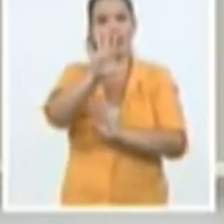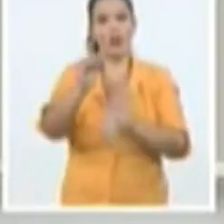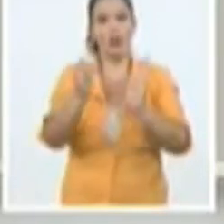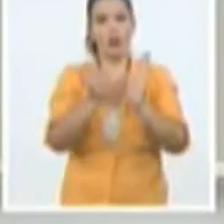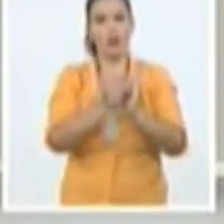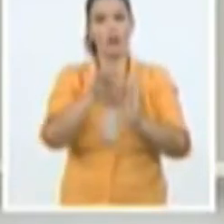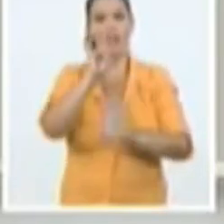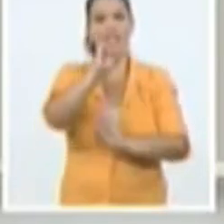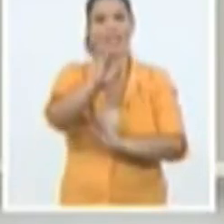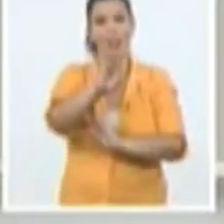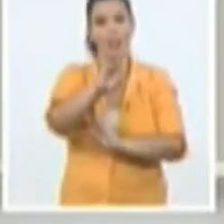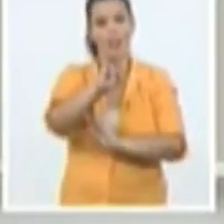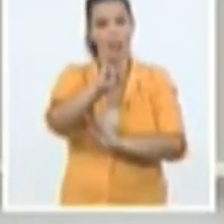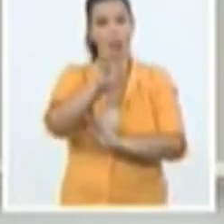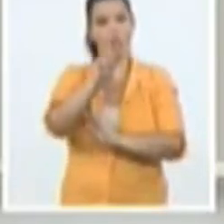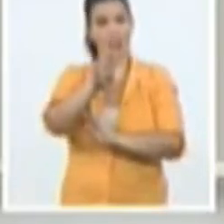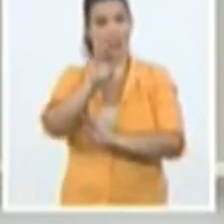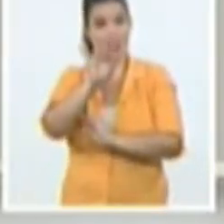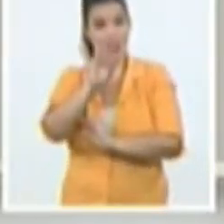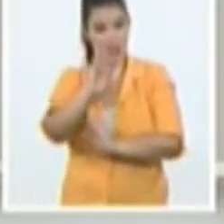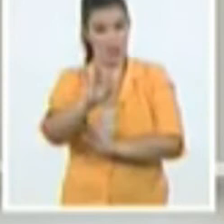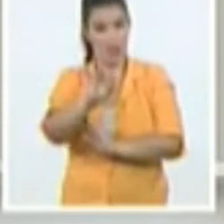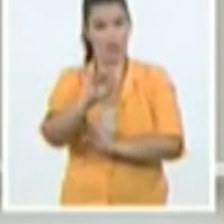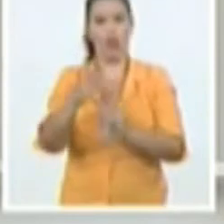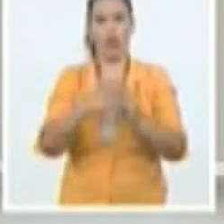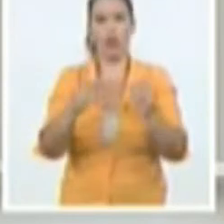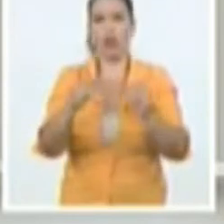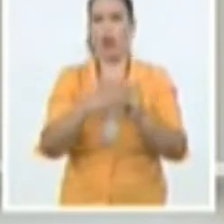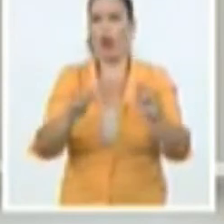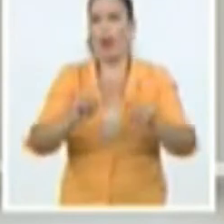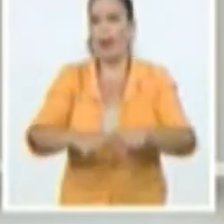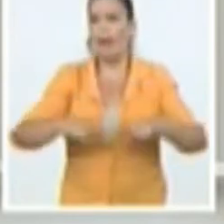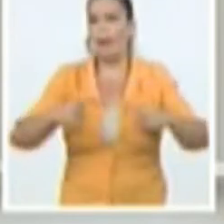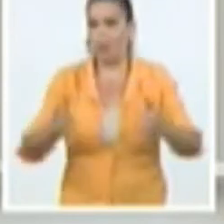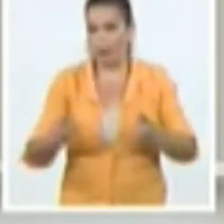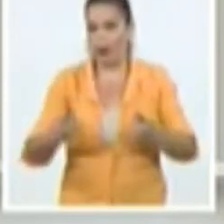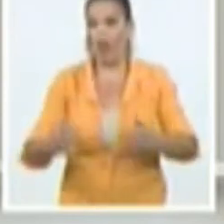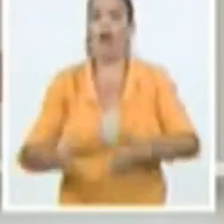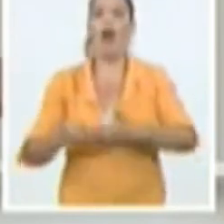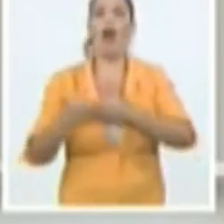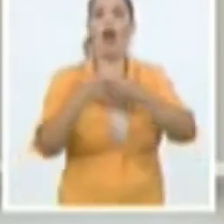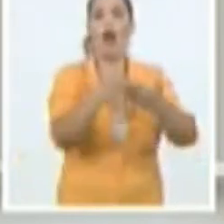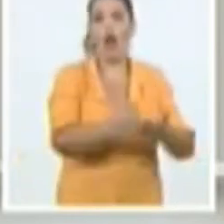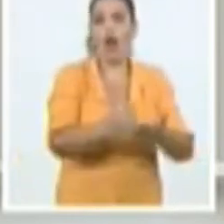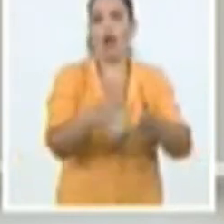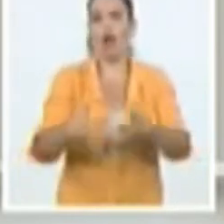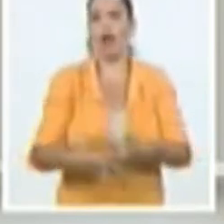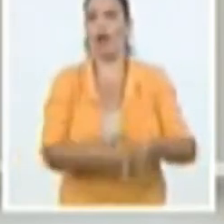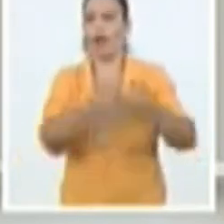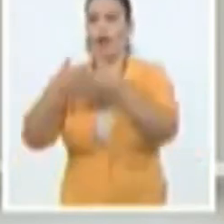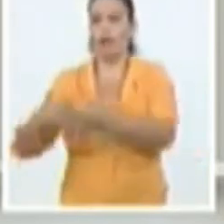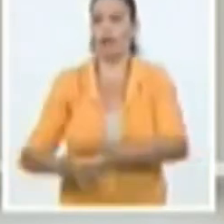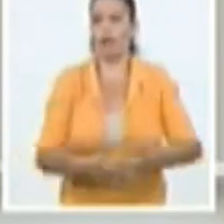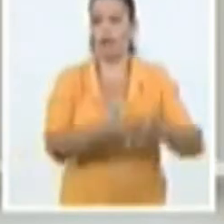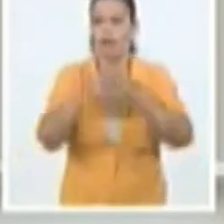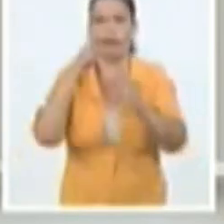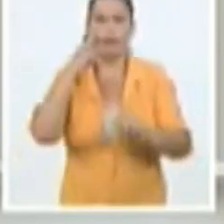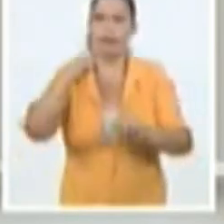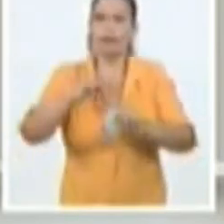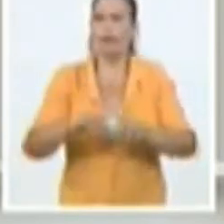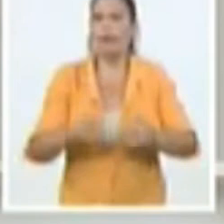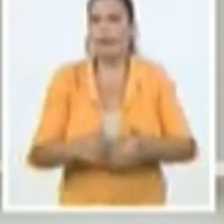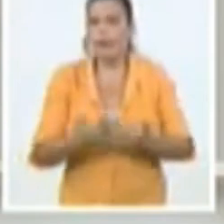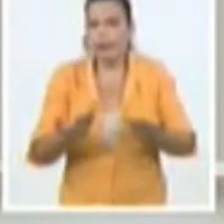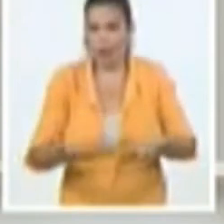$1.385.627 del dinero del contribuyente estadounidense para, dicen, empoderar a